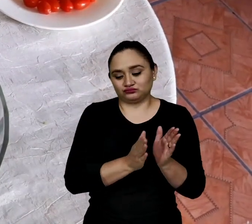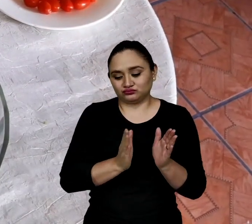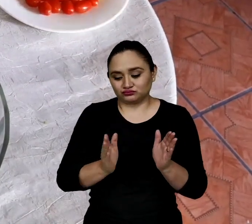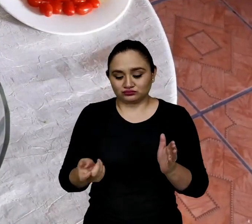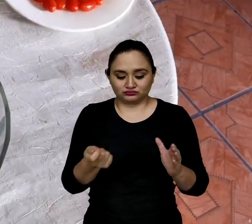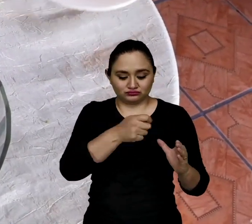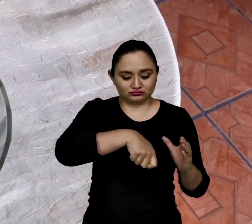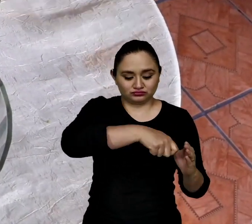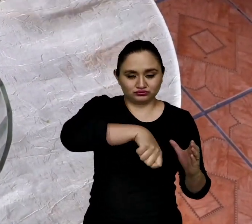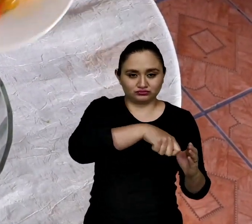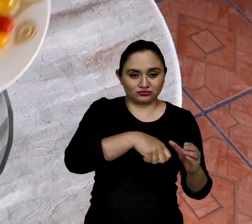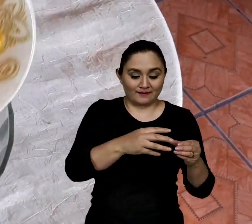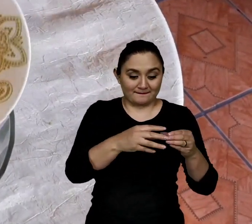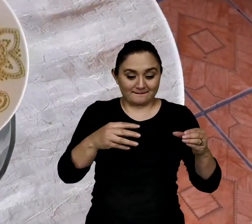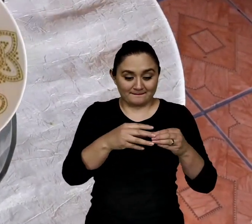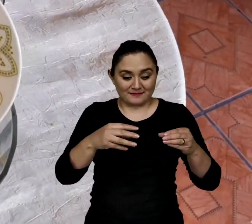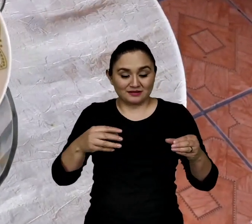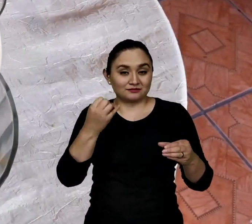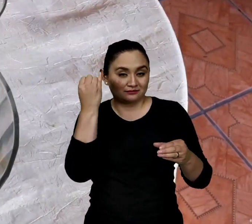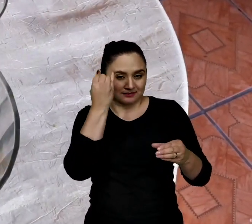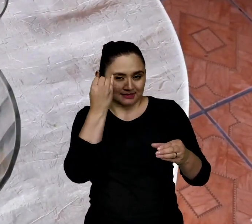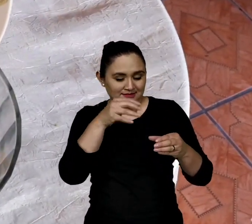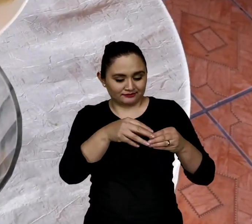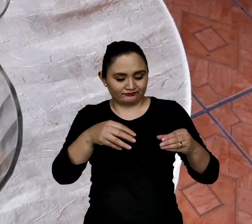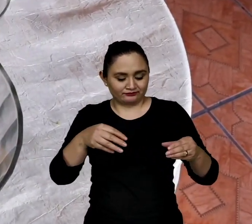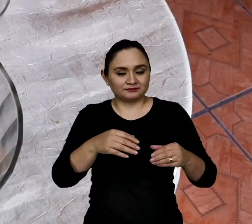Y el tomate